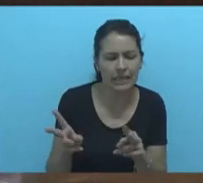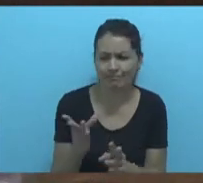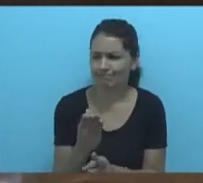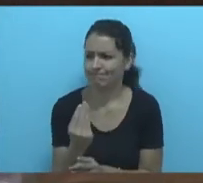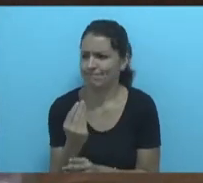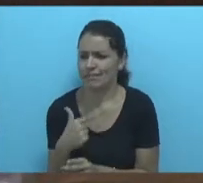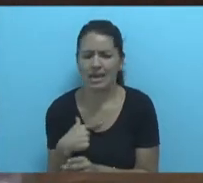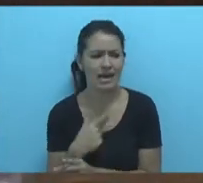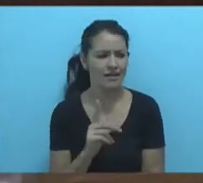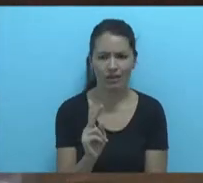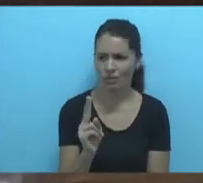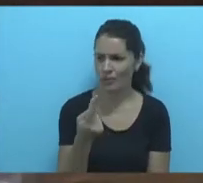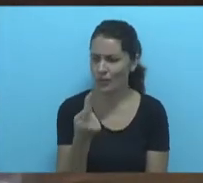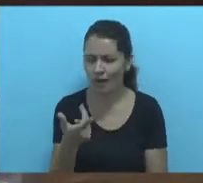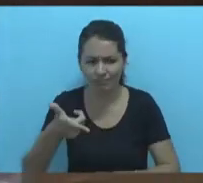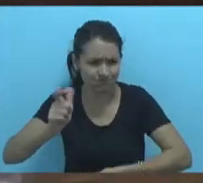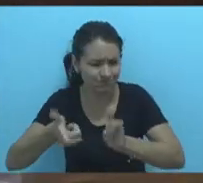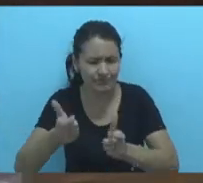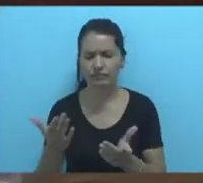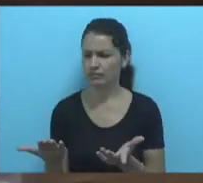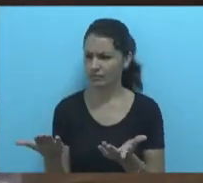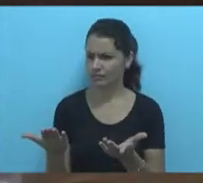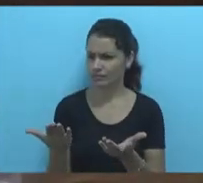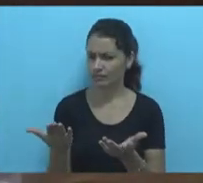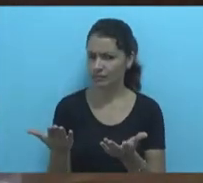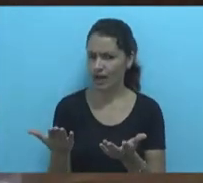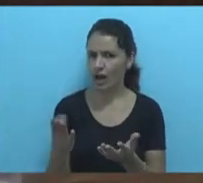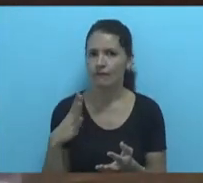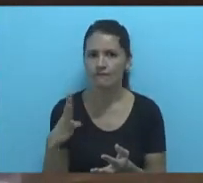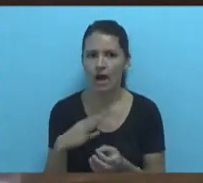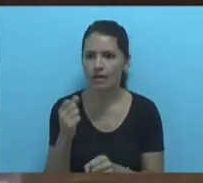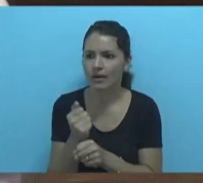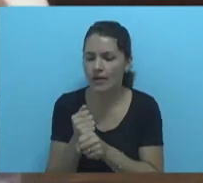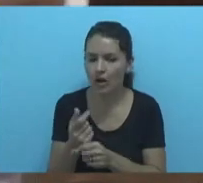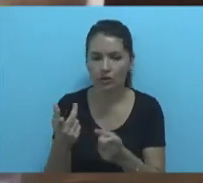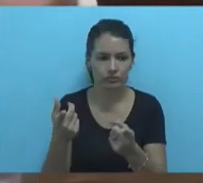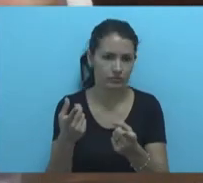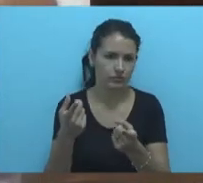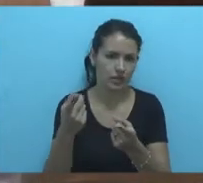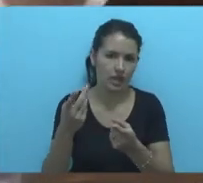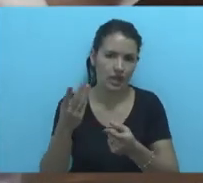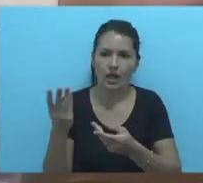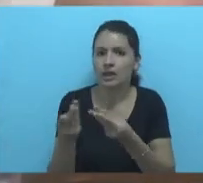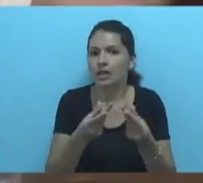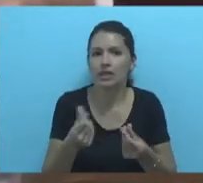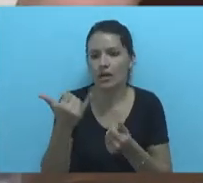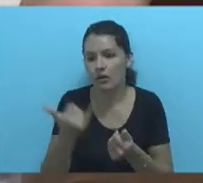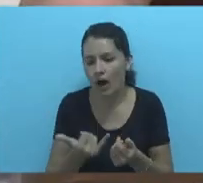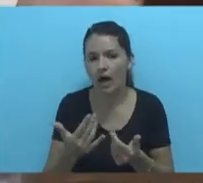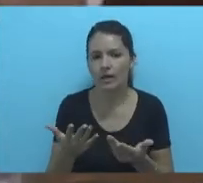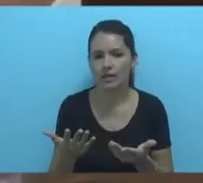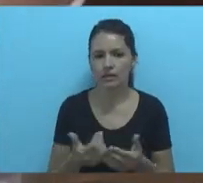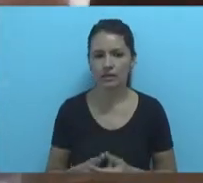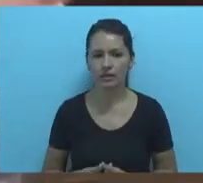matan. Entonces, ya no hay excusas, ya no hay un presupuesto. Y basta el relato de que no le aprueban el